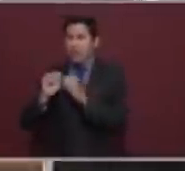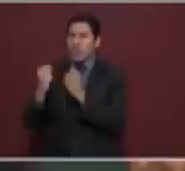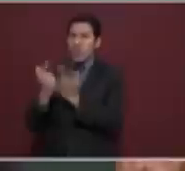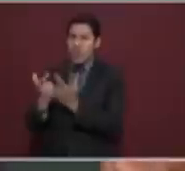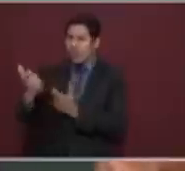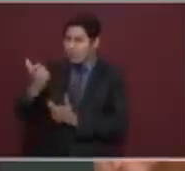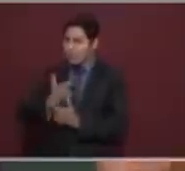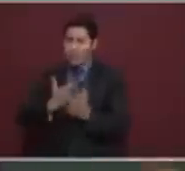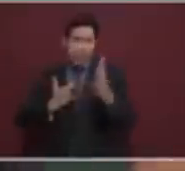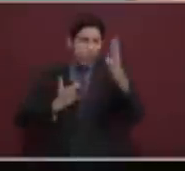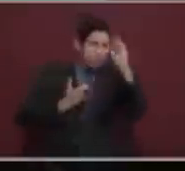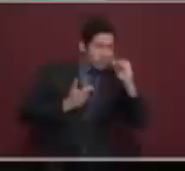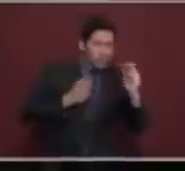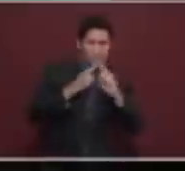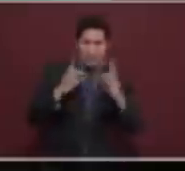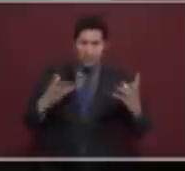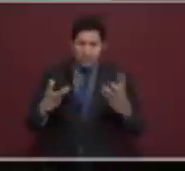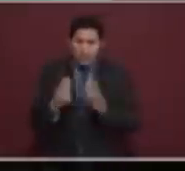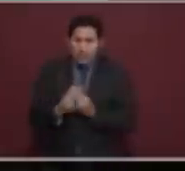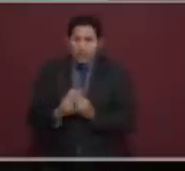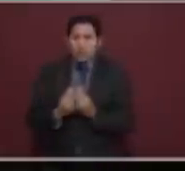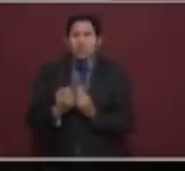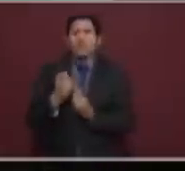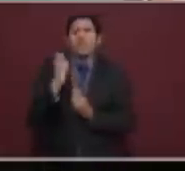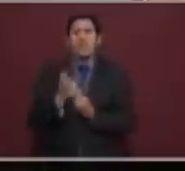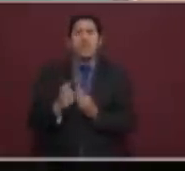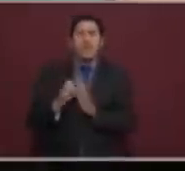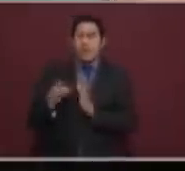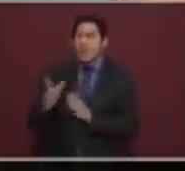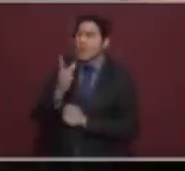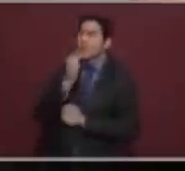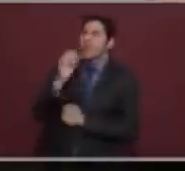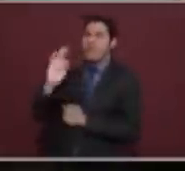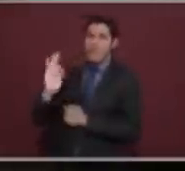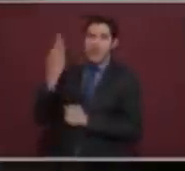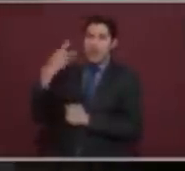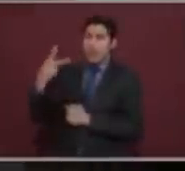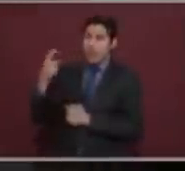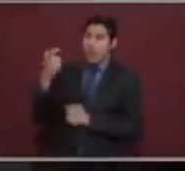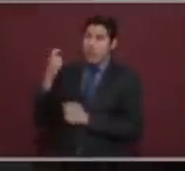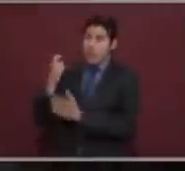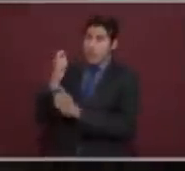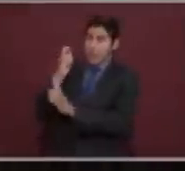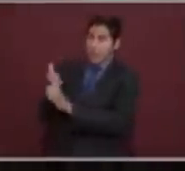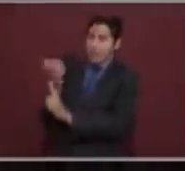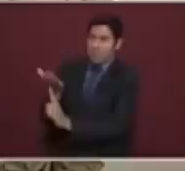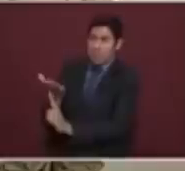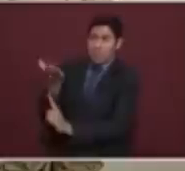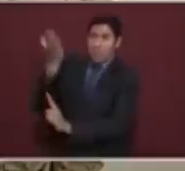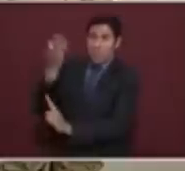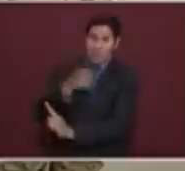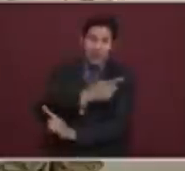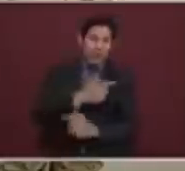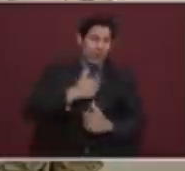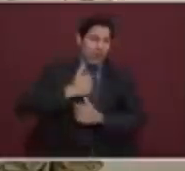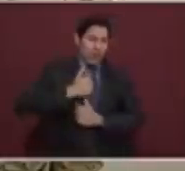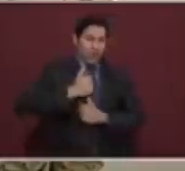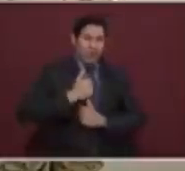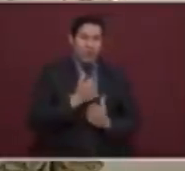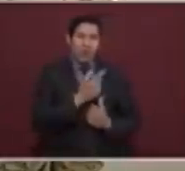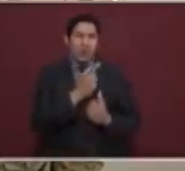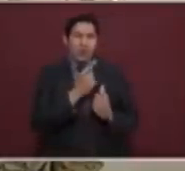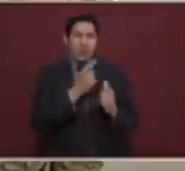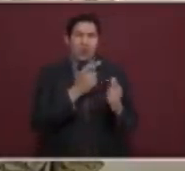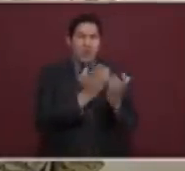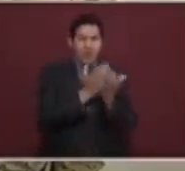por un lado la policía federal tiene sueldos mayores que el ejército y la marina pero tiene prestaciones